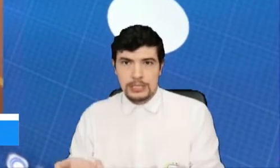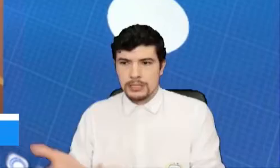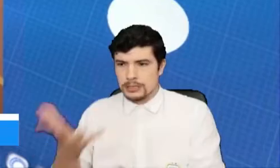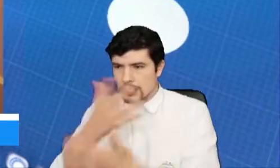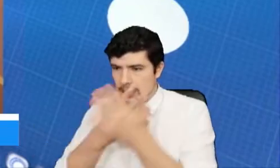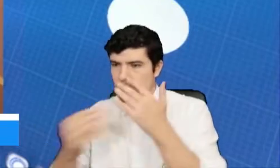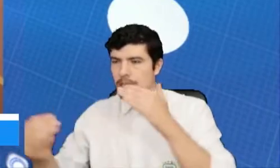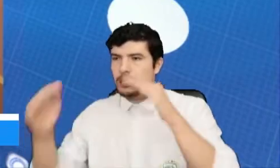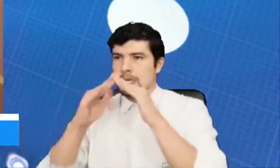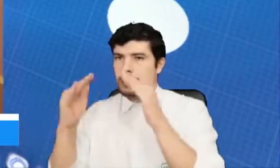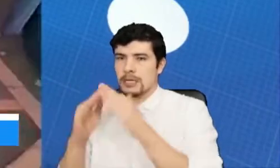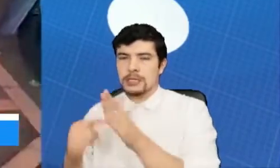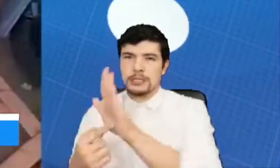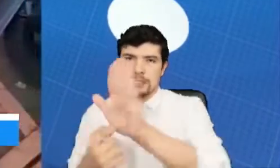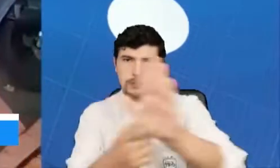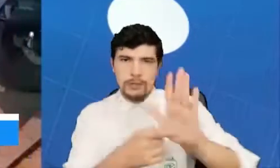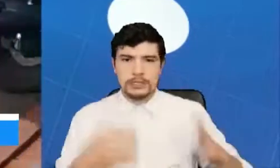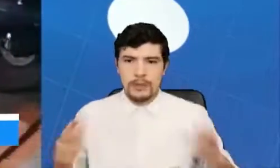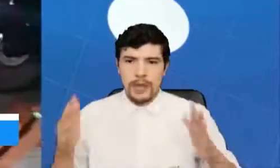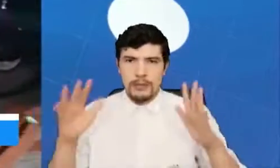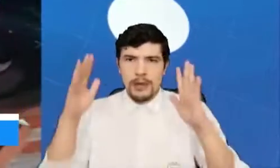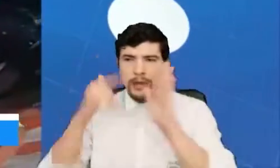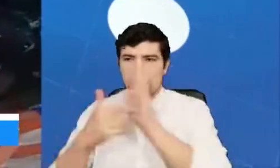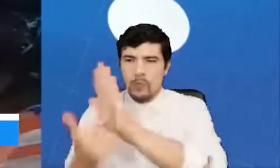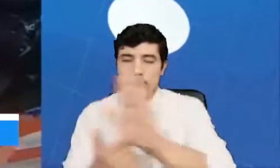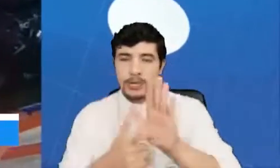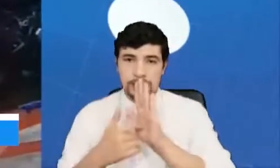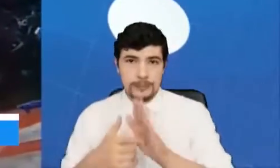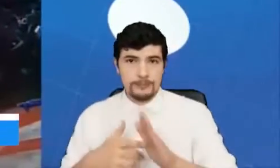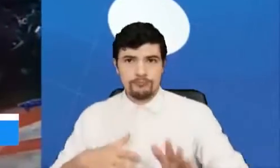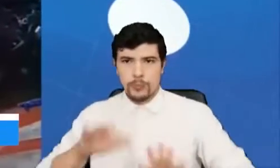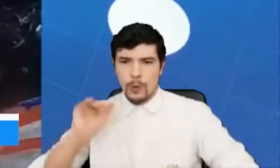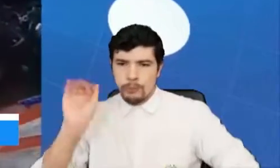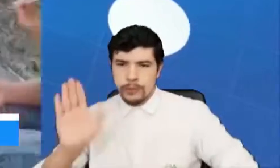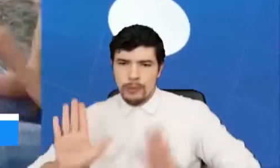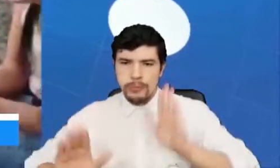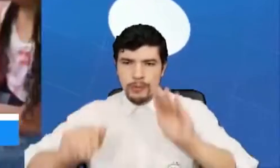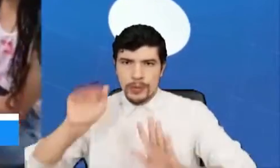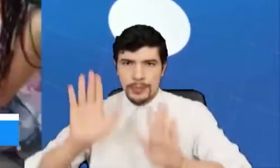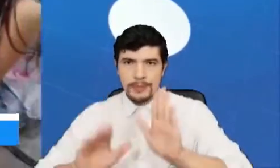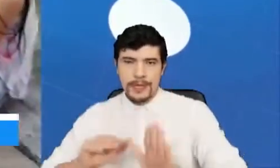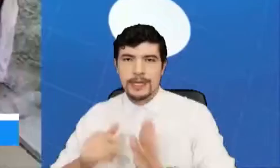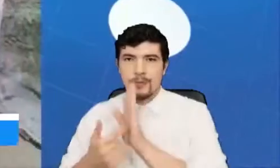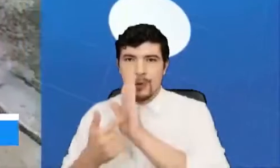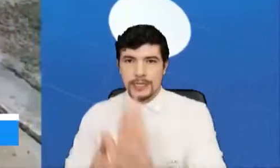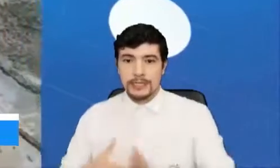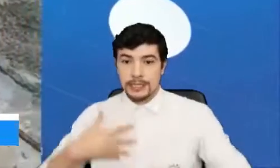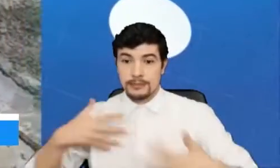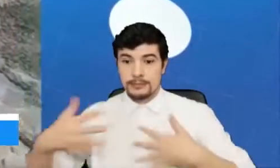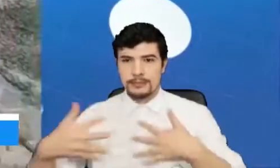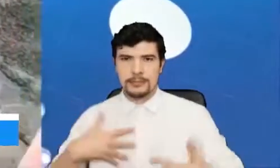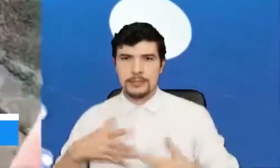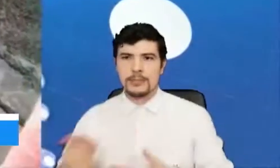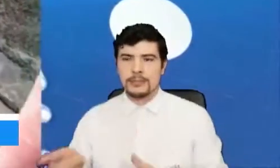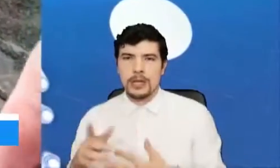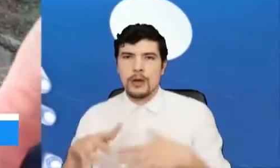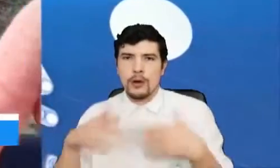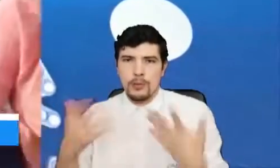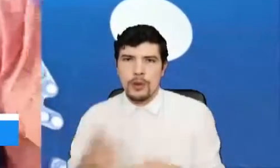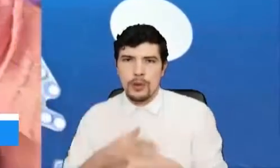este evento a las calles. Esta iniciativa es de nuevos liderazgos en sectores que requieren constante actividad cultural.